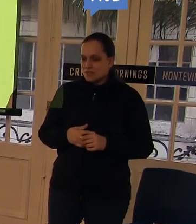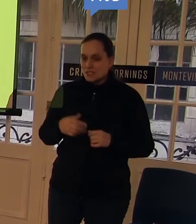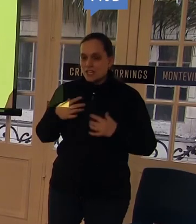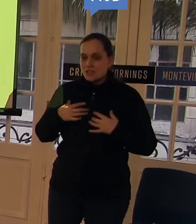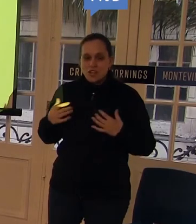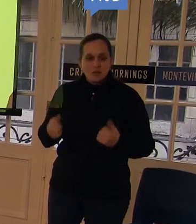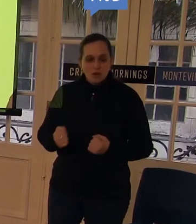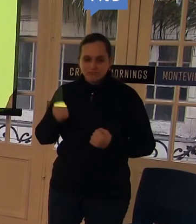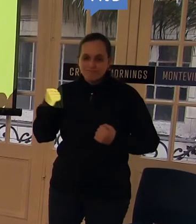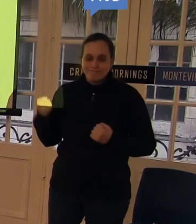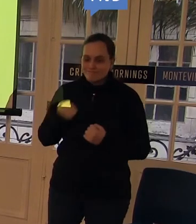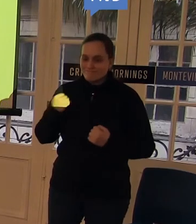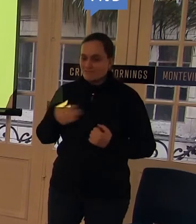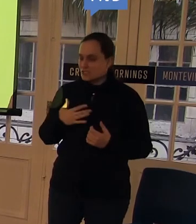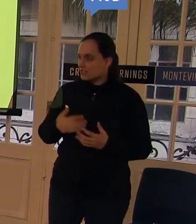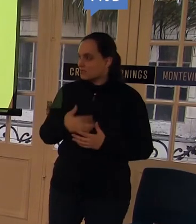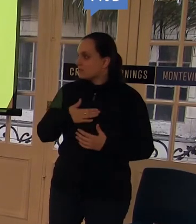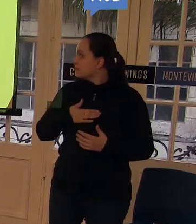combustible.